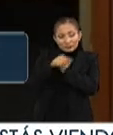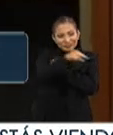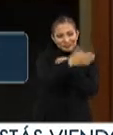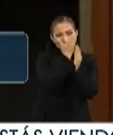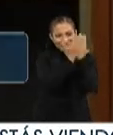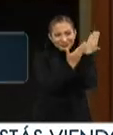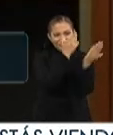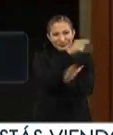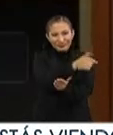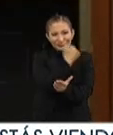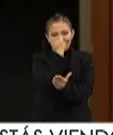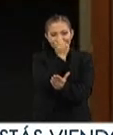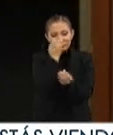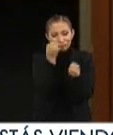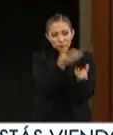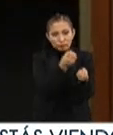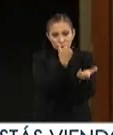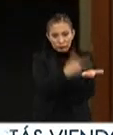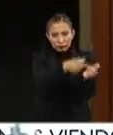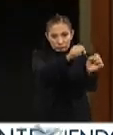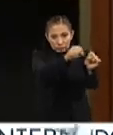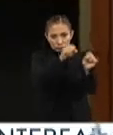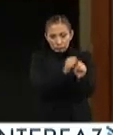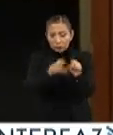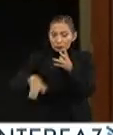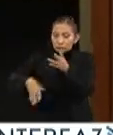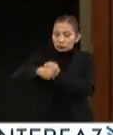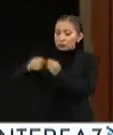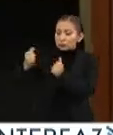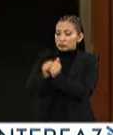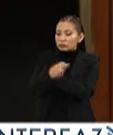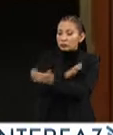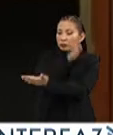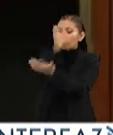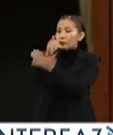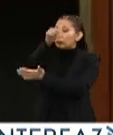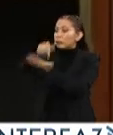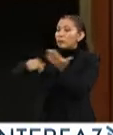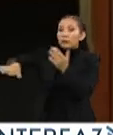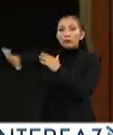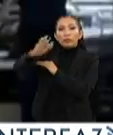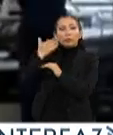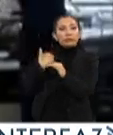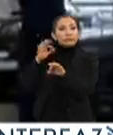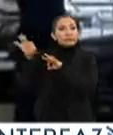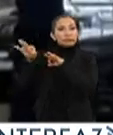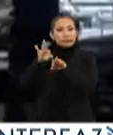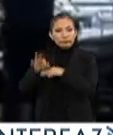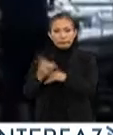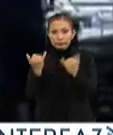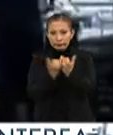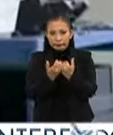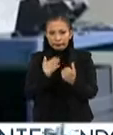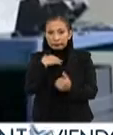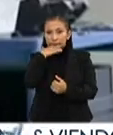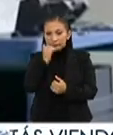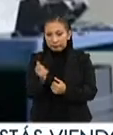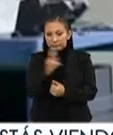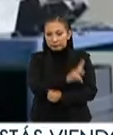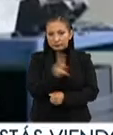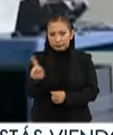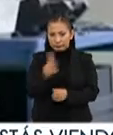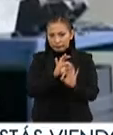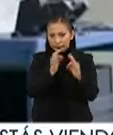formación que recibe el estudiante en el aula con la formación en el espacio de trabajo. Al igual que el alemán, el